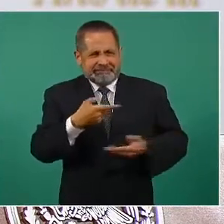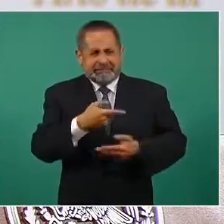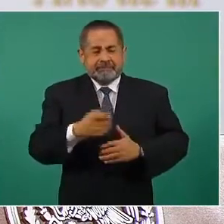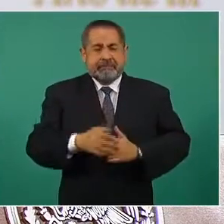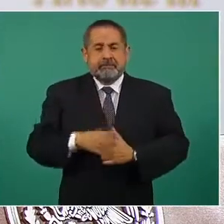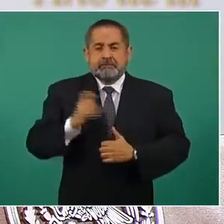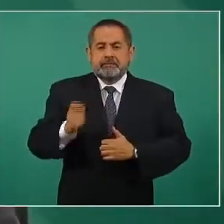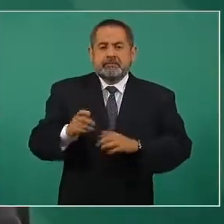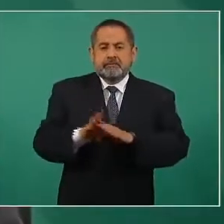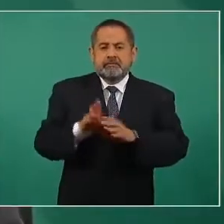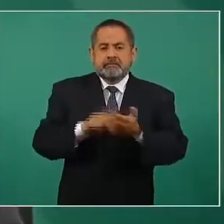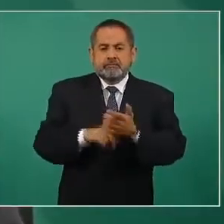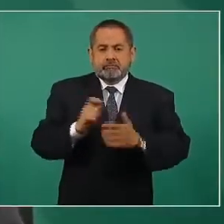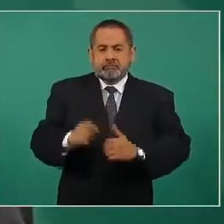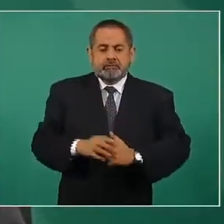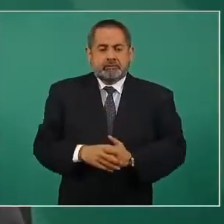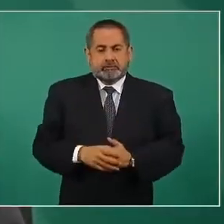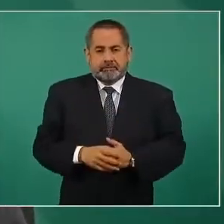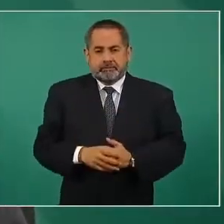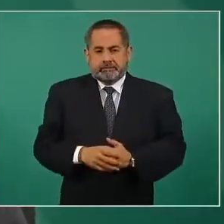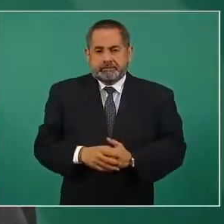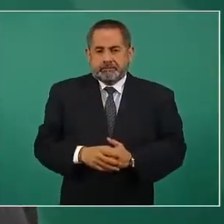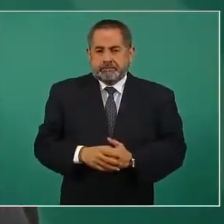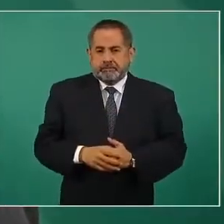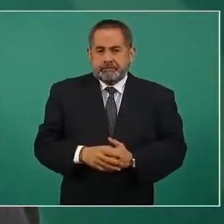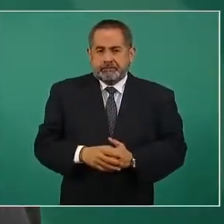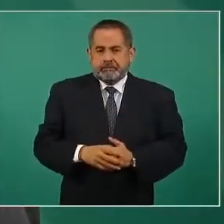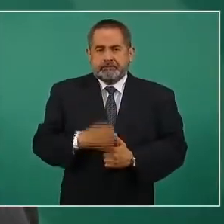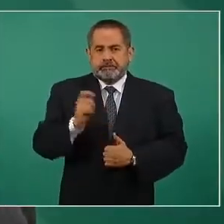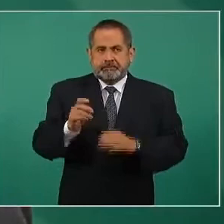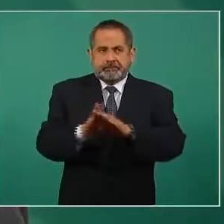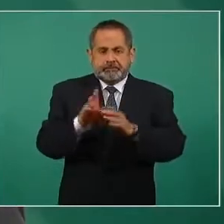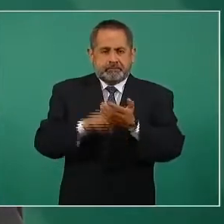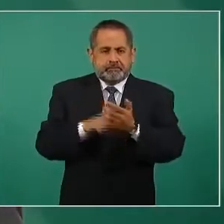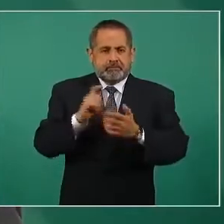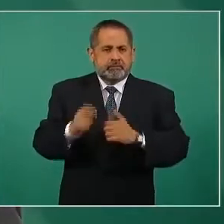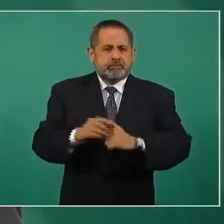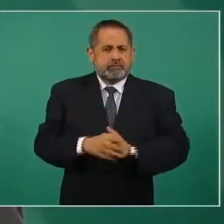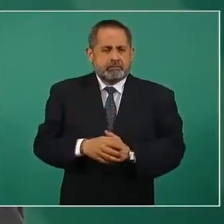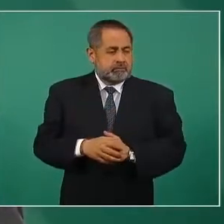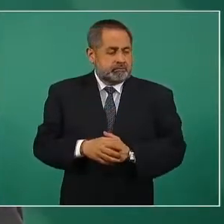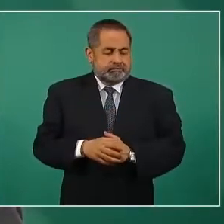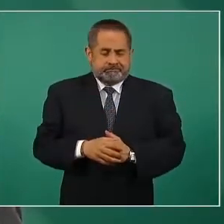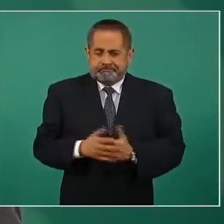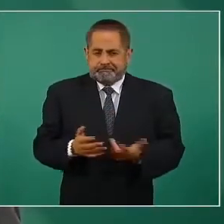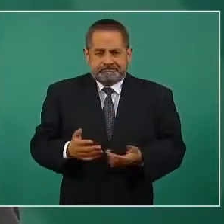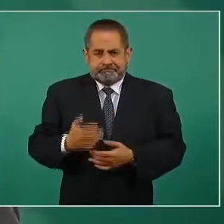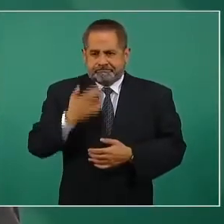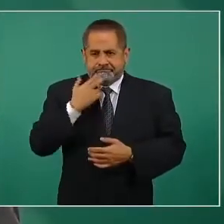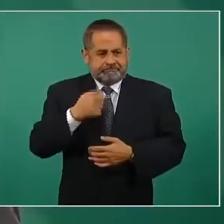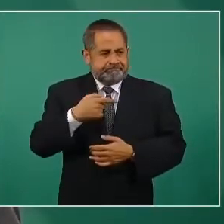es lo que está quedando en desuso.